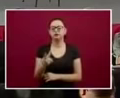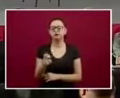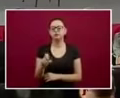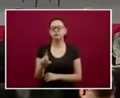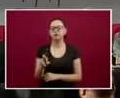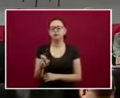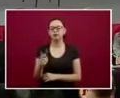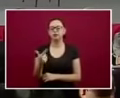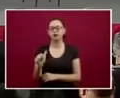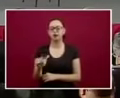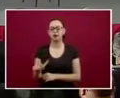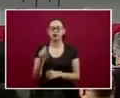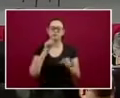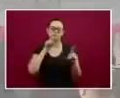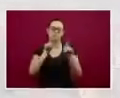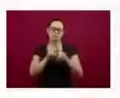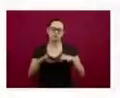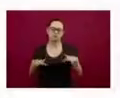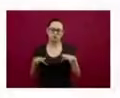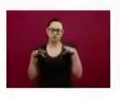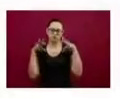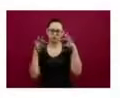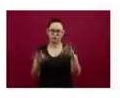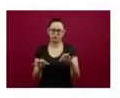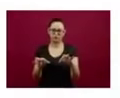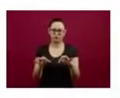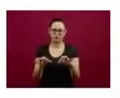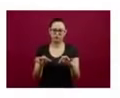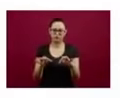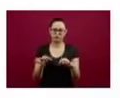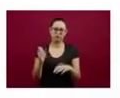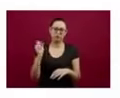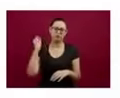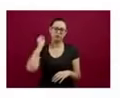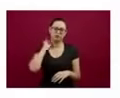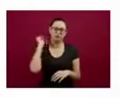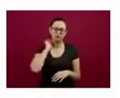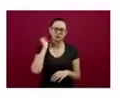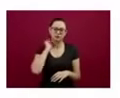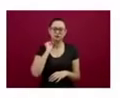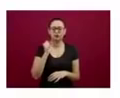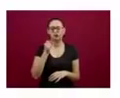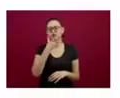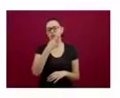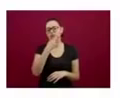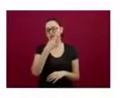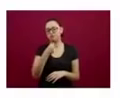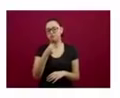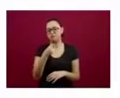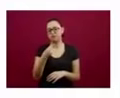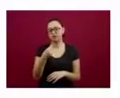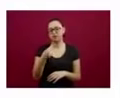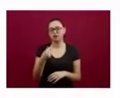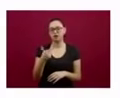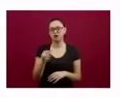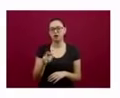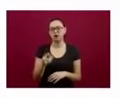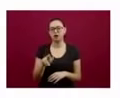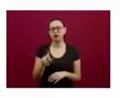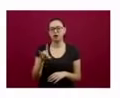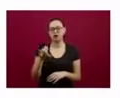pues bendigo al presidente y lo que yo pueda cooperar, estoy en la mejor